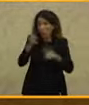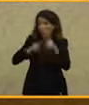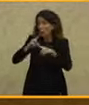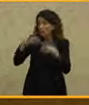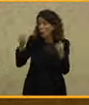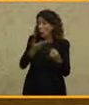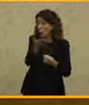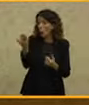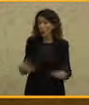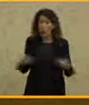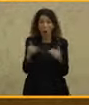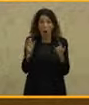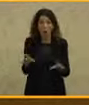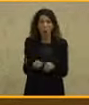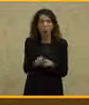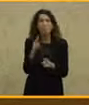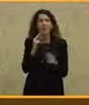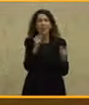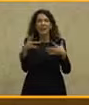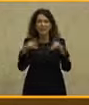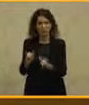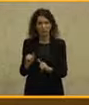salud, sin dar miedo.